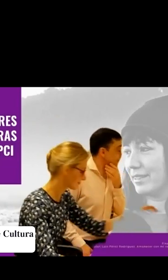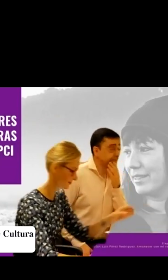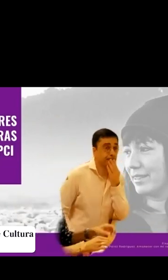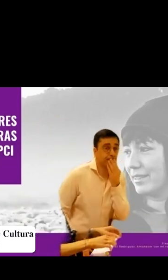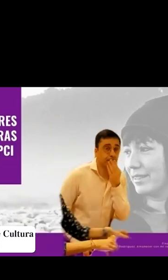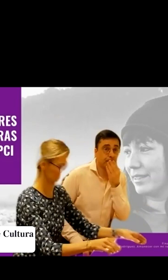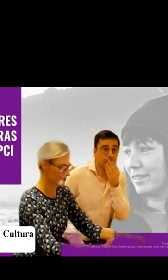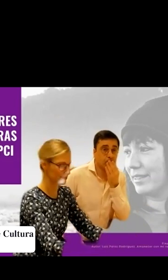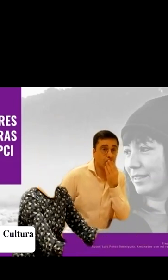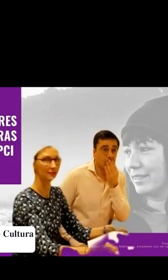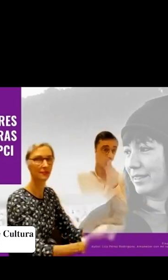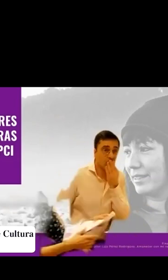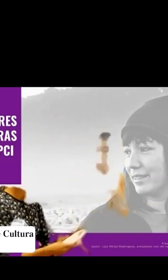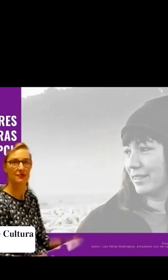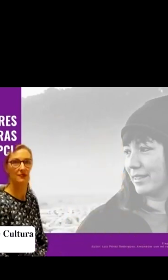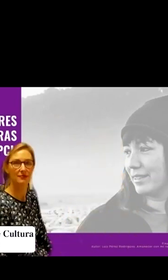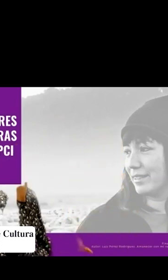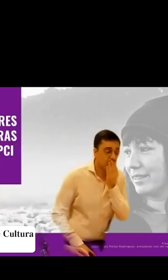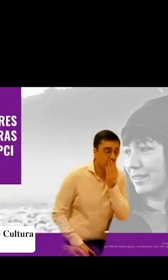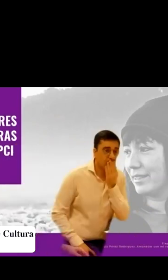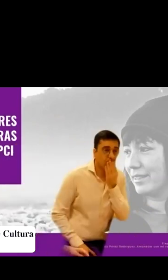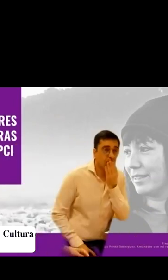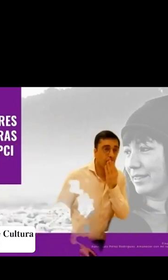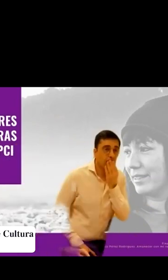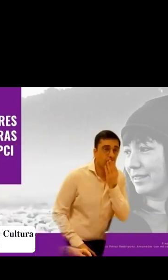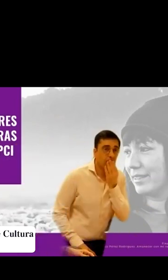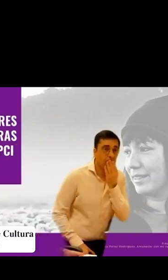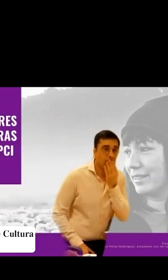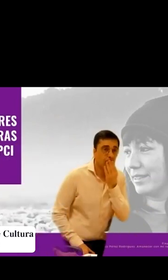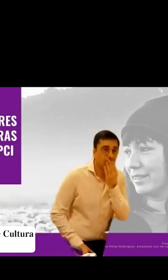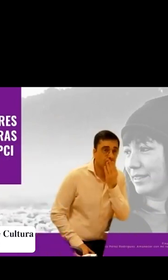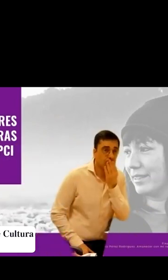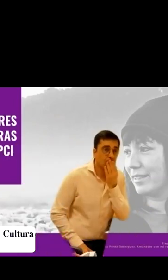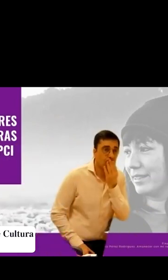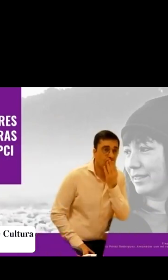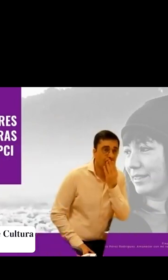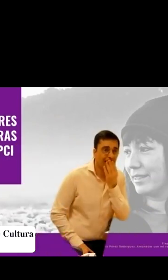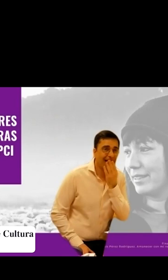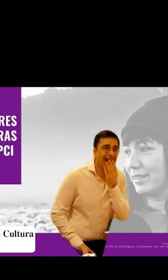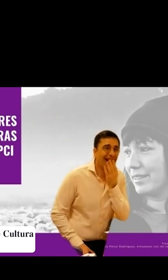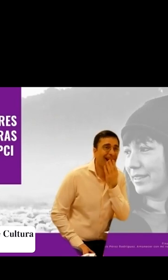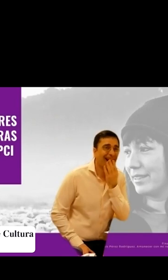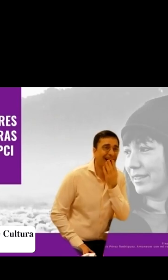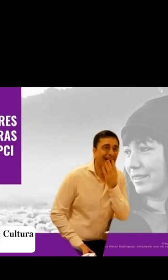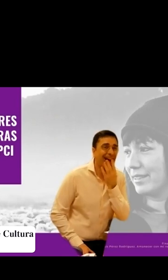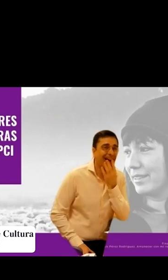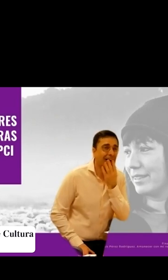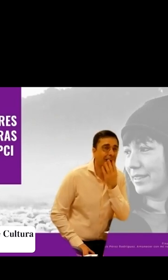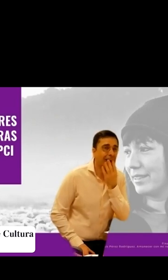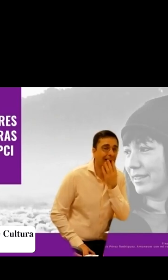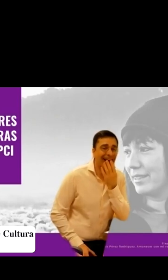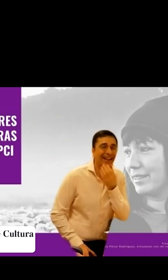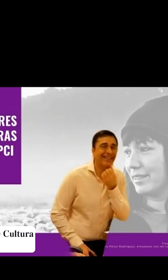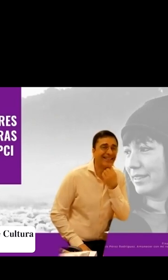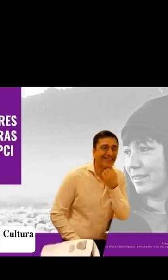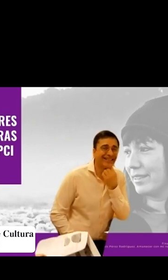Era muy importante que estuvieras aquí por todo lo que representa el Silvo Gomero y porque eres la presidenta de la asociación, así